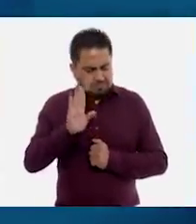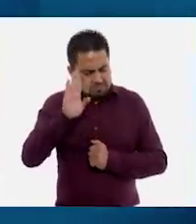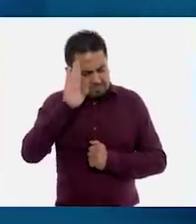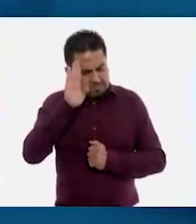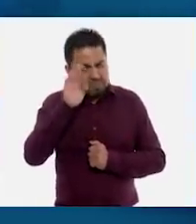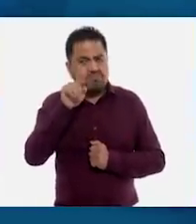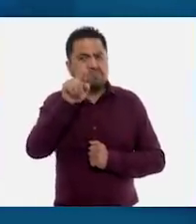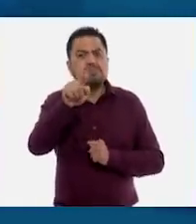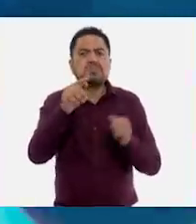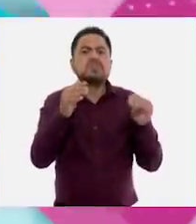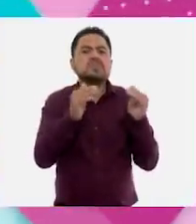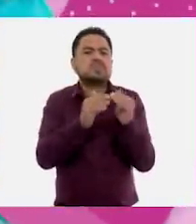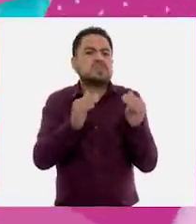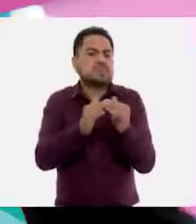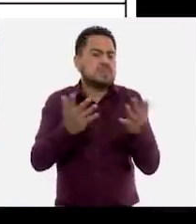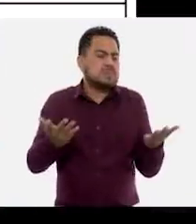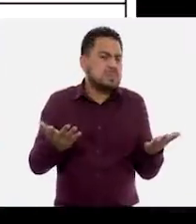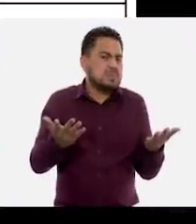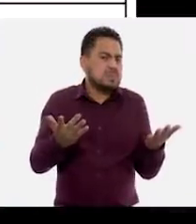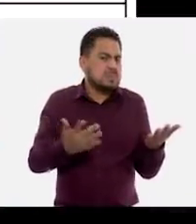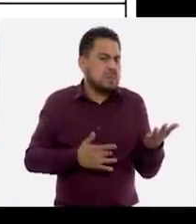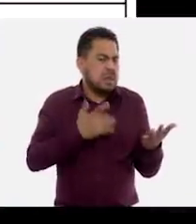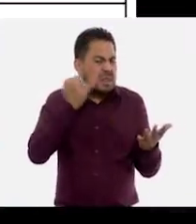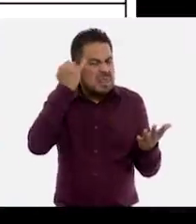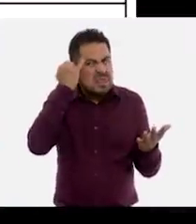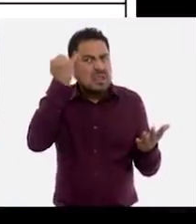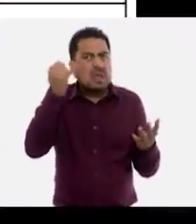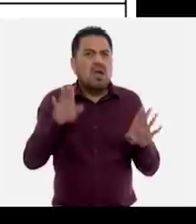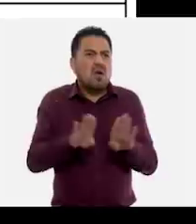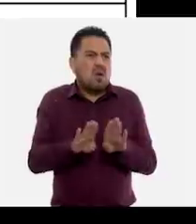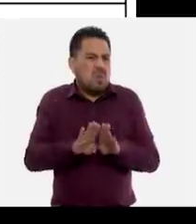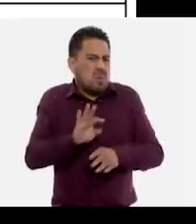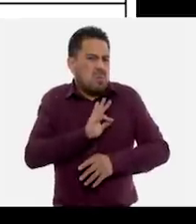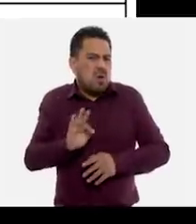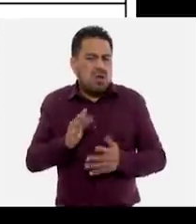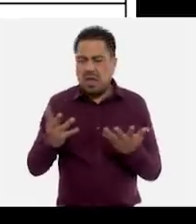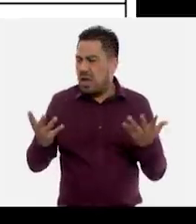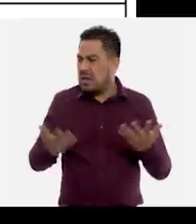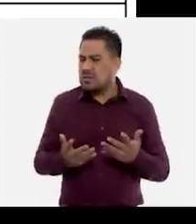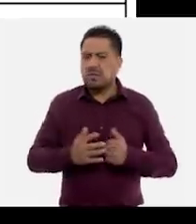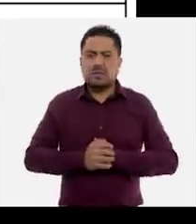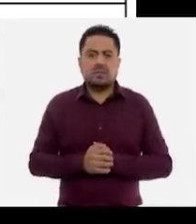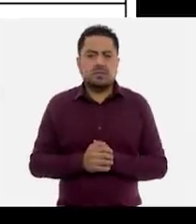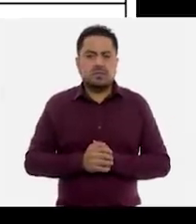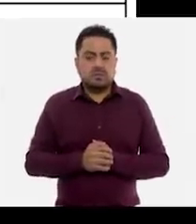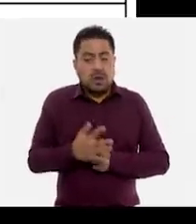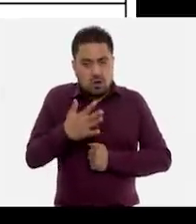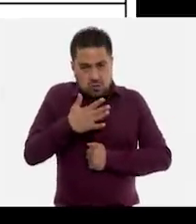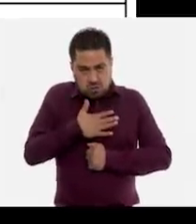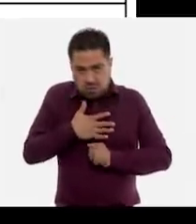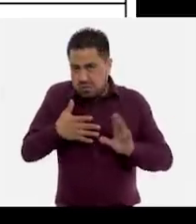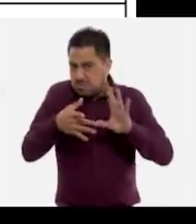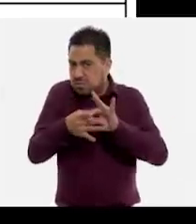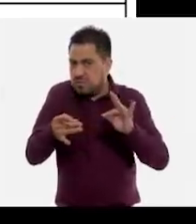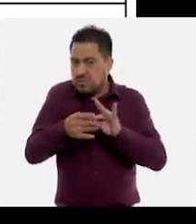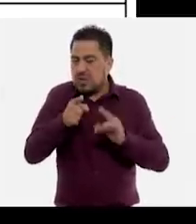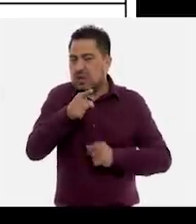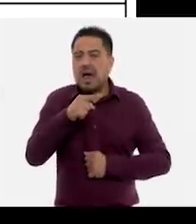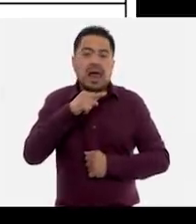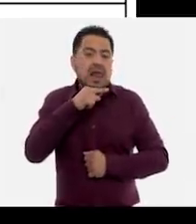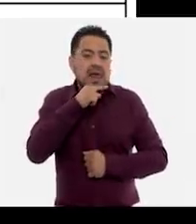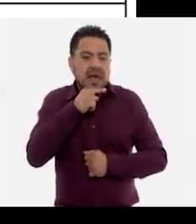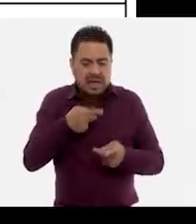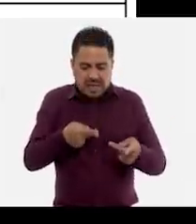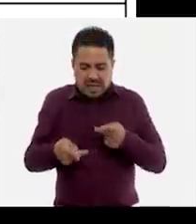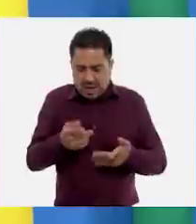Allá en casa, ¿ustedes tienen alguna idea de cómo hacerlo? Yo les voy a decir que preparen el lápiz y